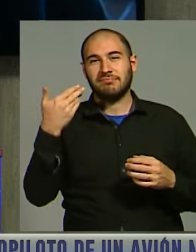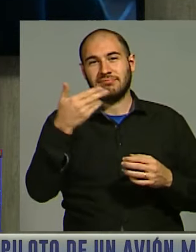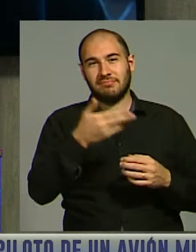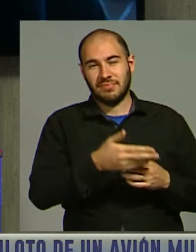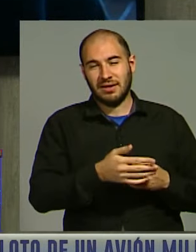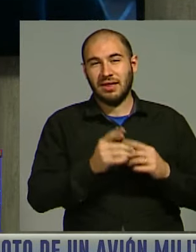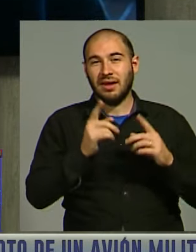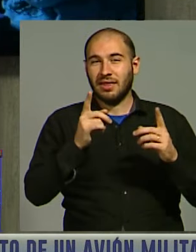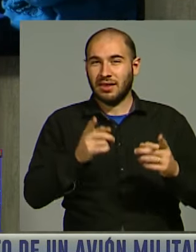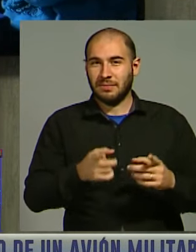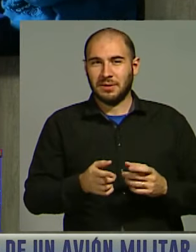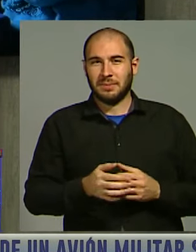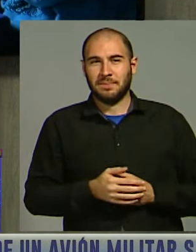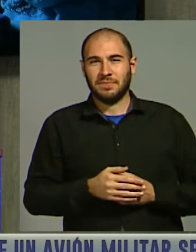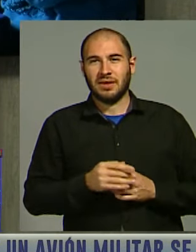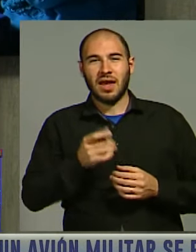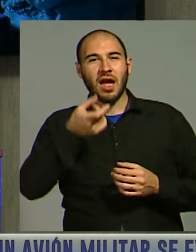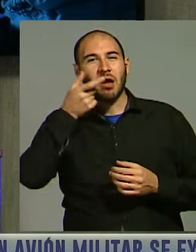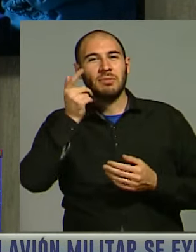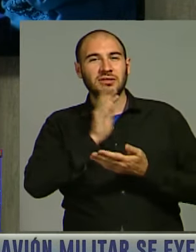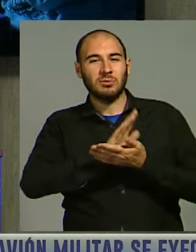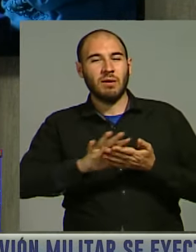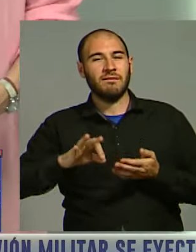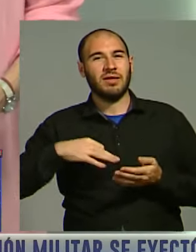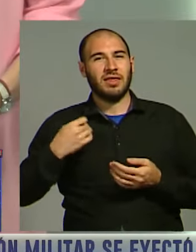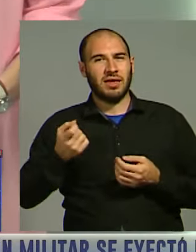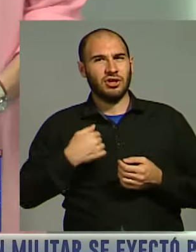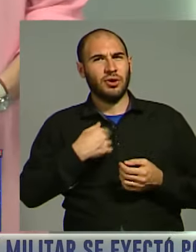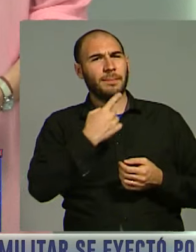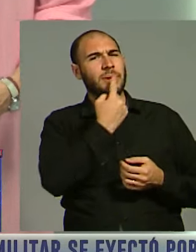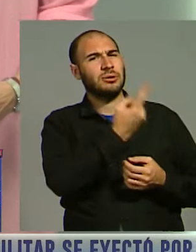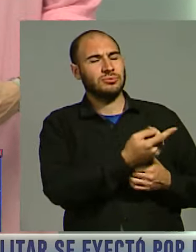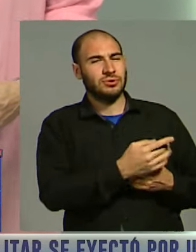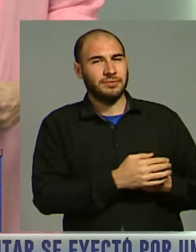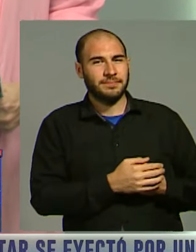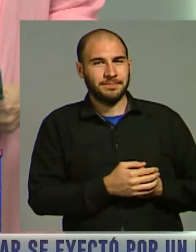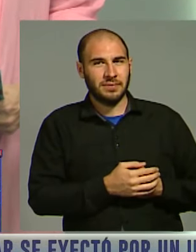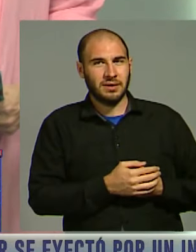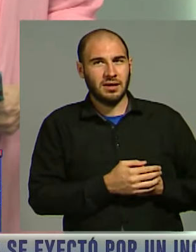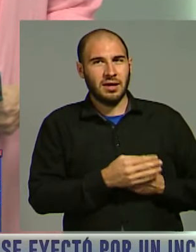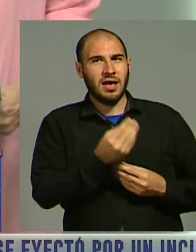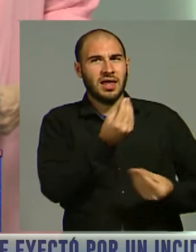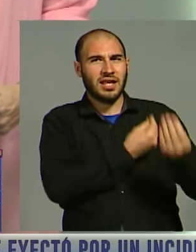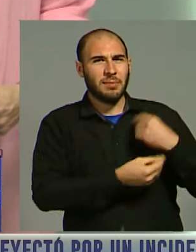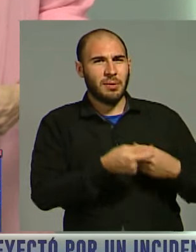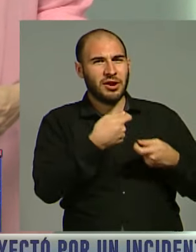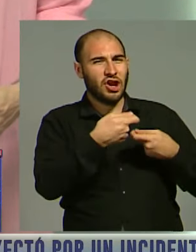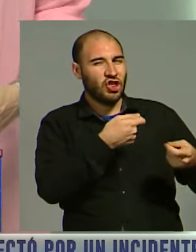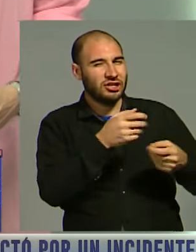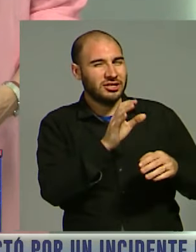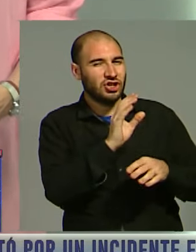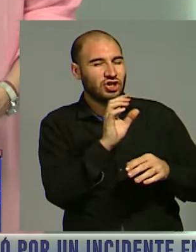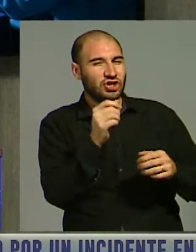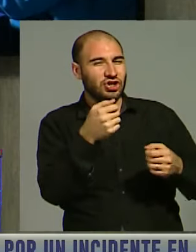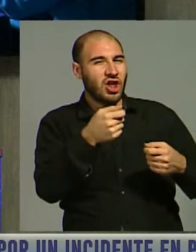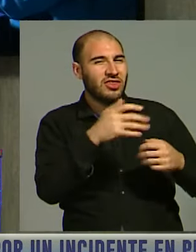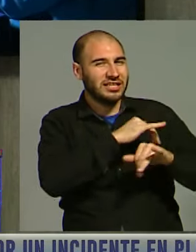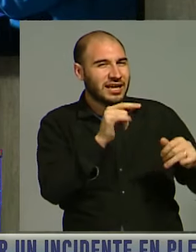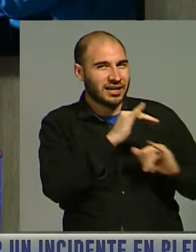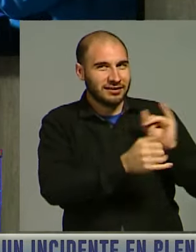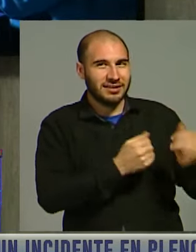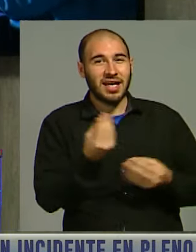que traigan una nueva experiencia a su vida. Le puedo preguntar, no sé si hay intercambios para conductores de noticieros, así, no.